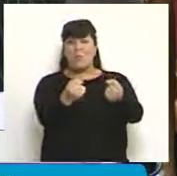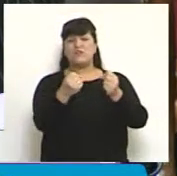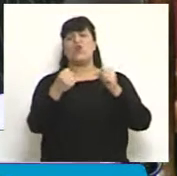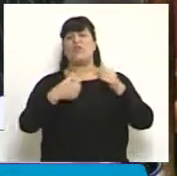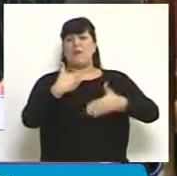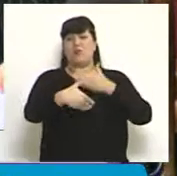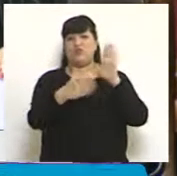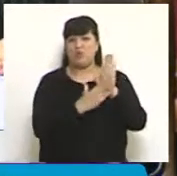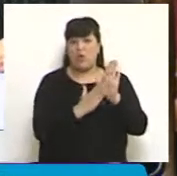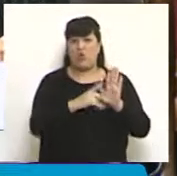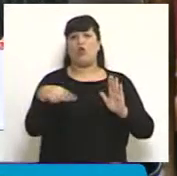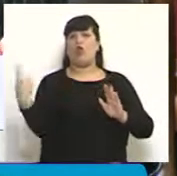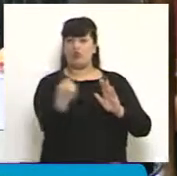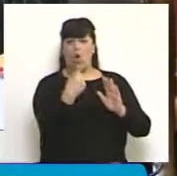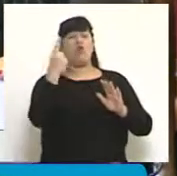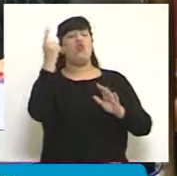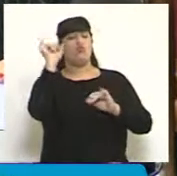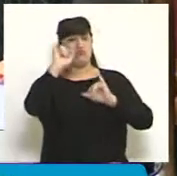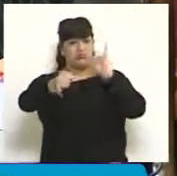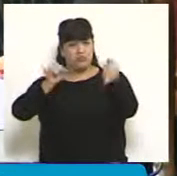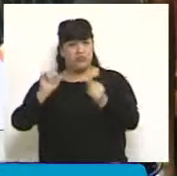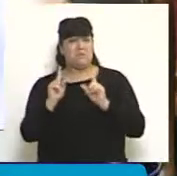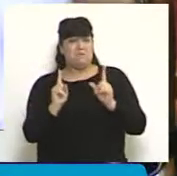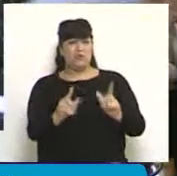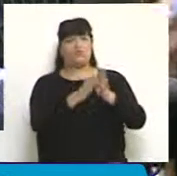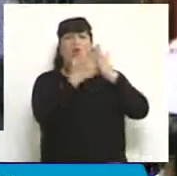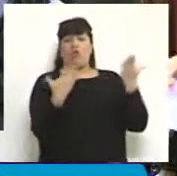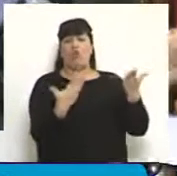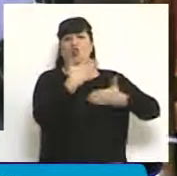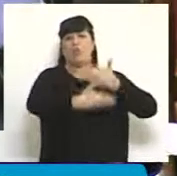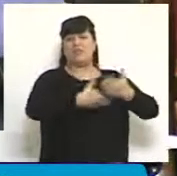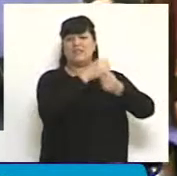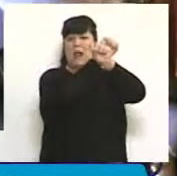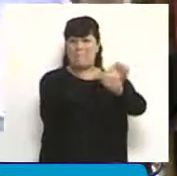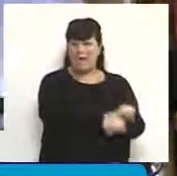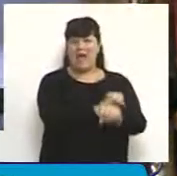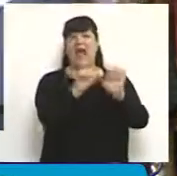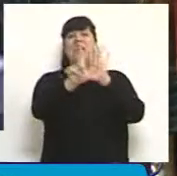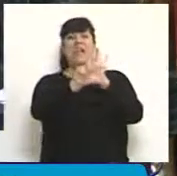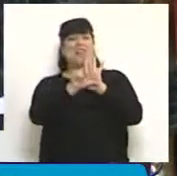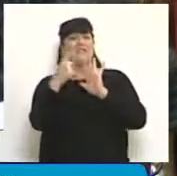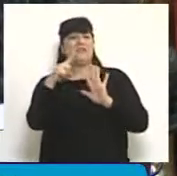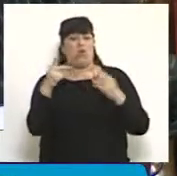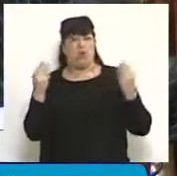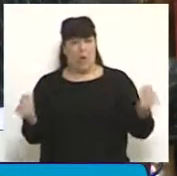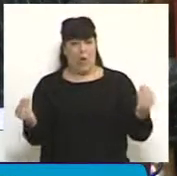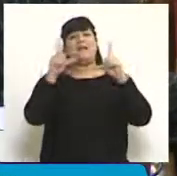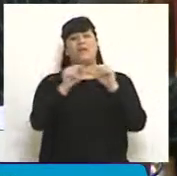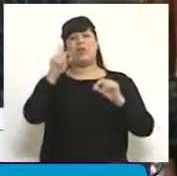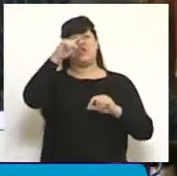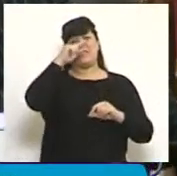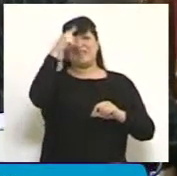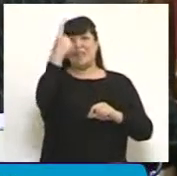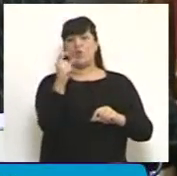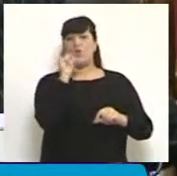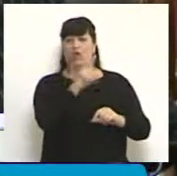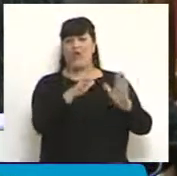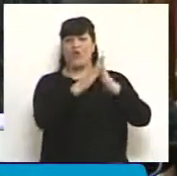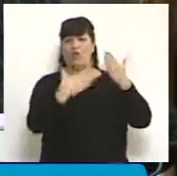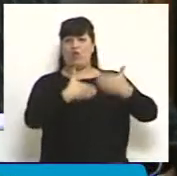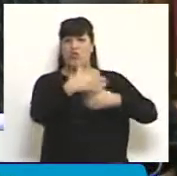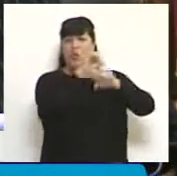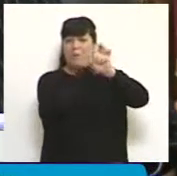de conformidad con lo previsto por el Código Procesal y las leyes correspondientes. Se sustituye del Código Penal